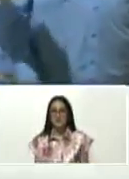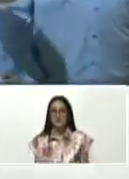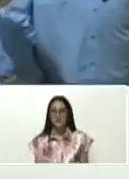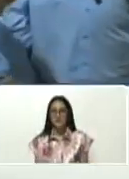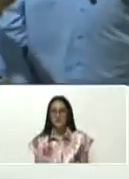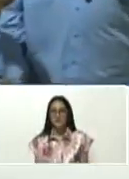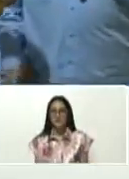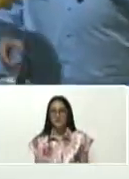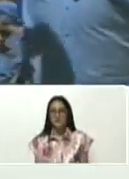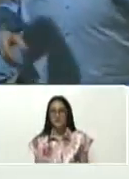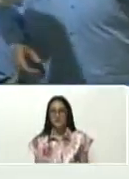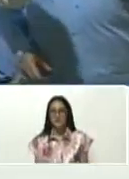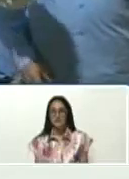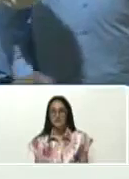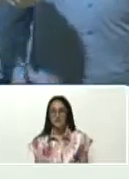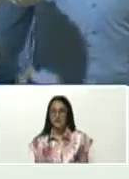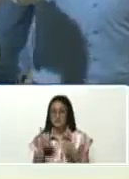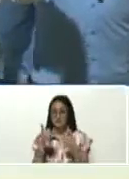Excelente.